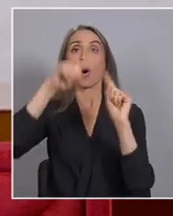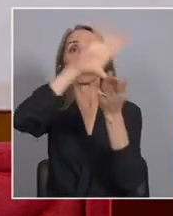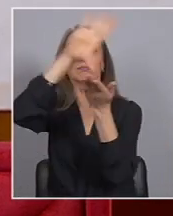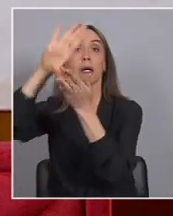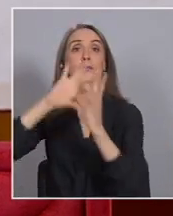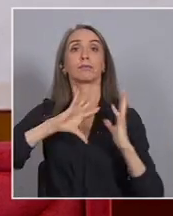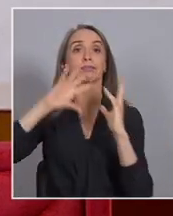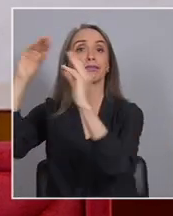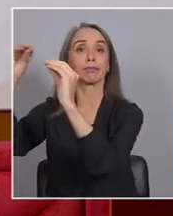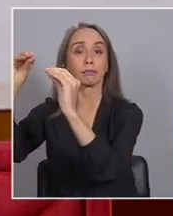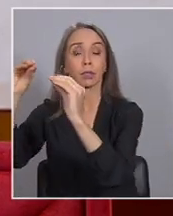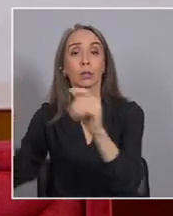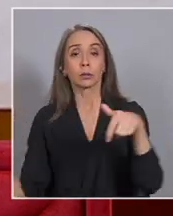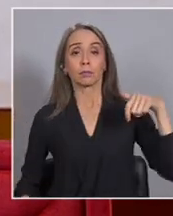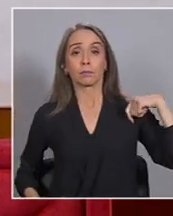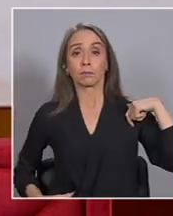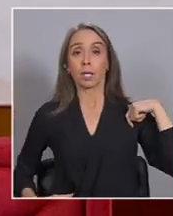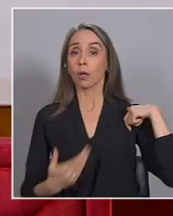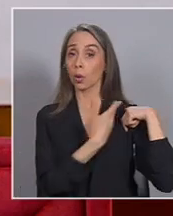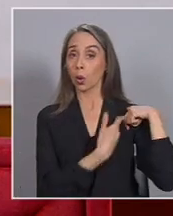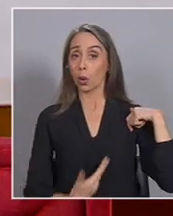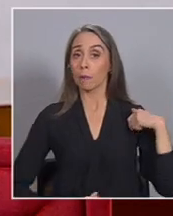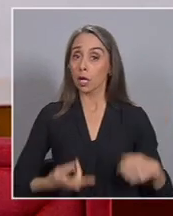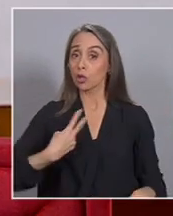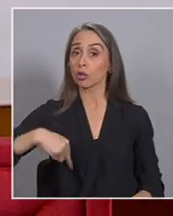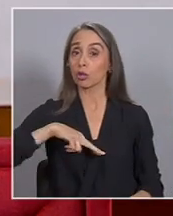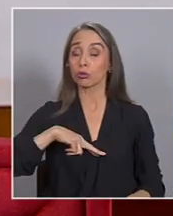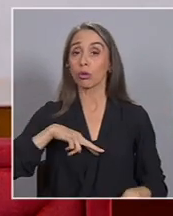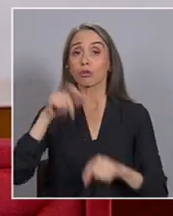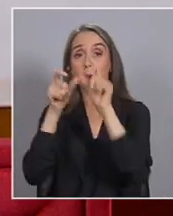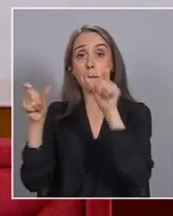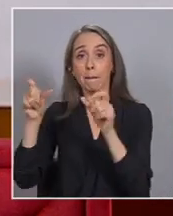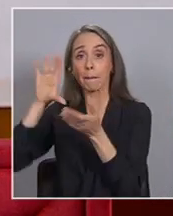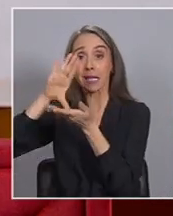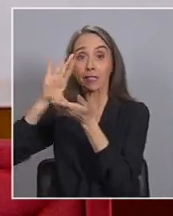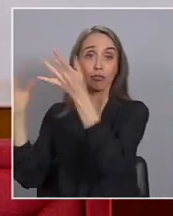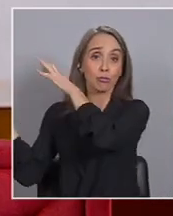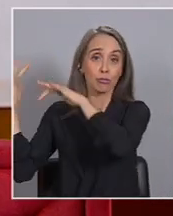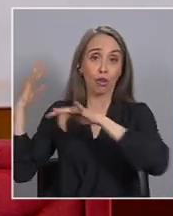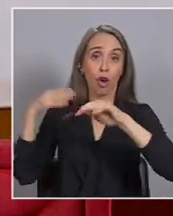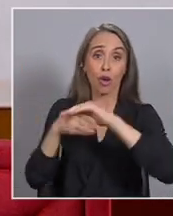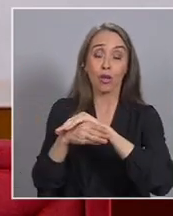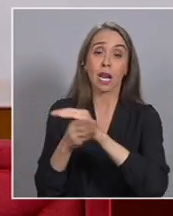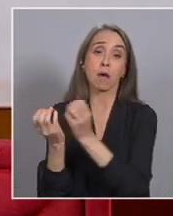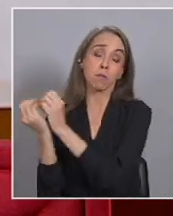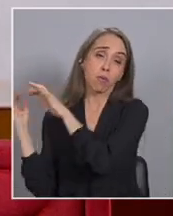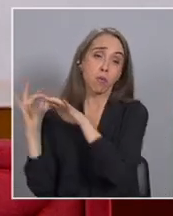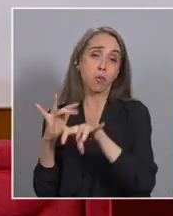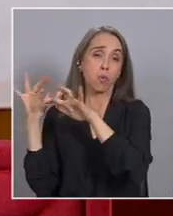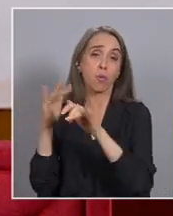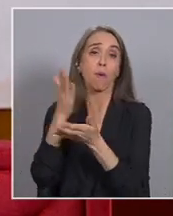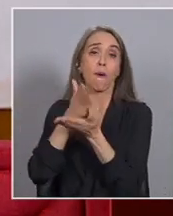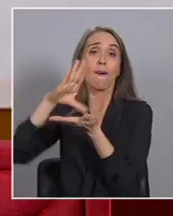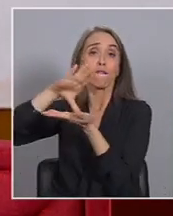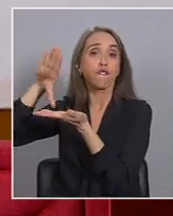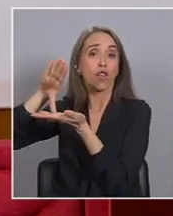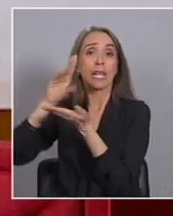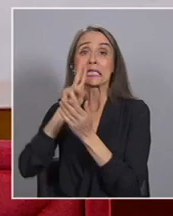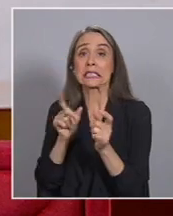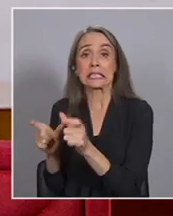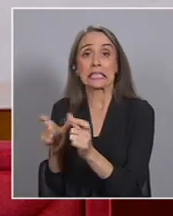Cuando llegamos al gobierno, teníamos una inmigración irregular desbordada en la frontera norte,